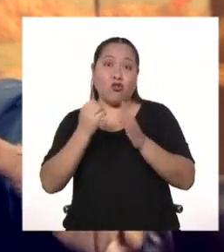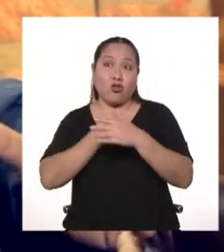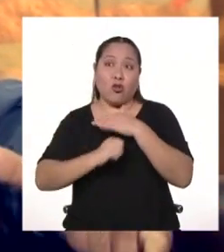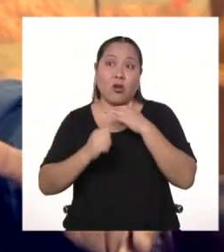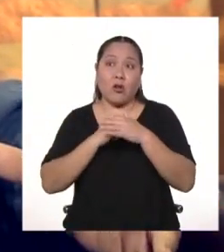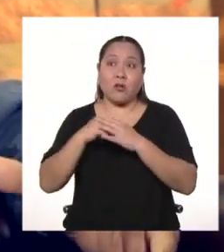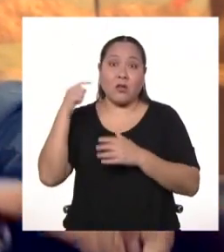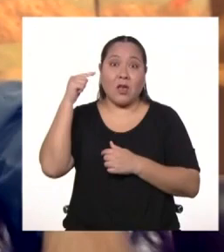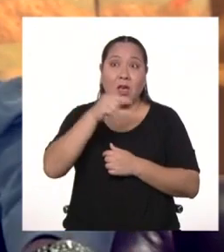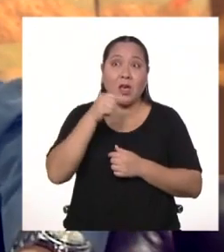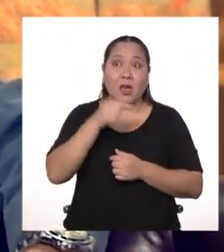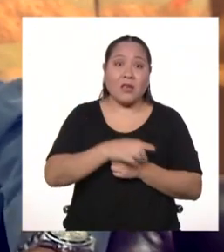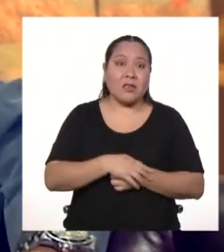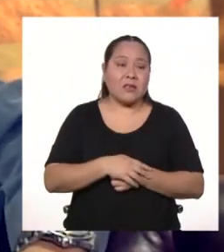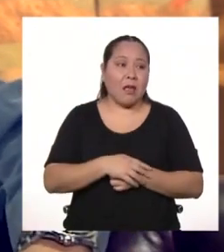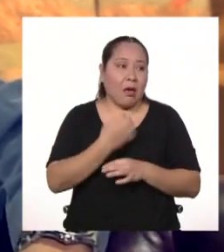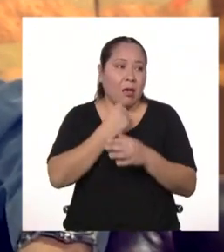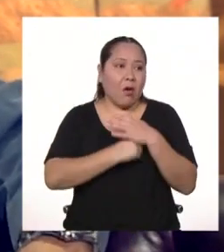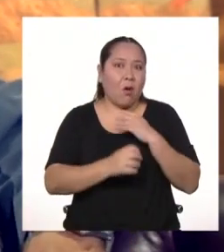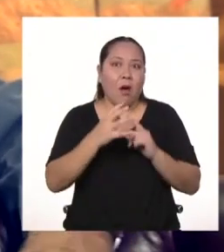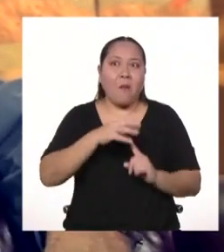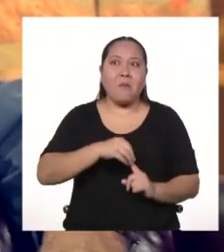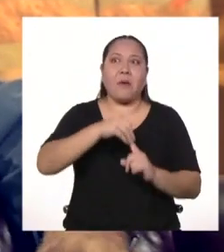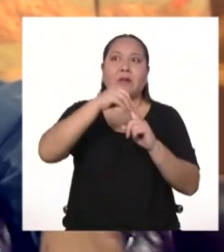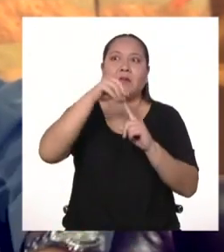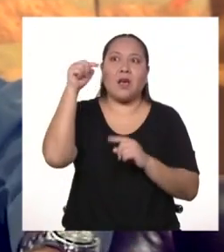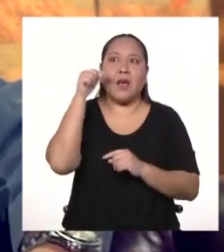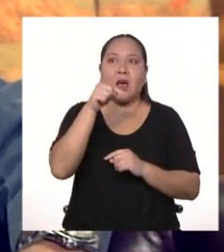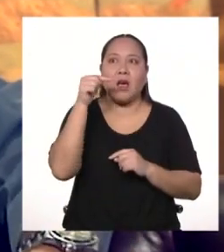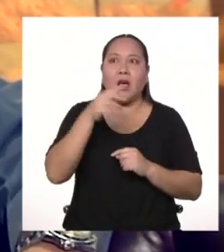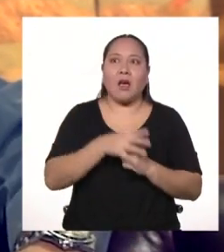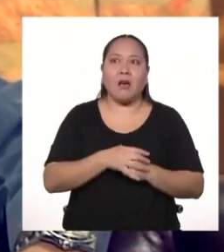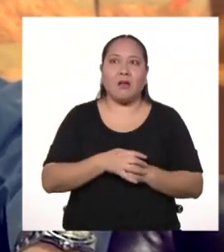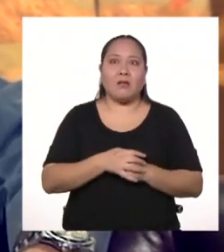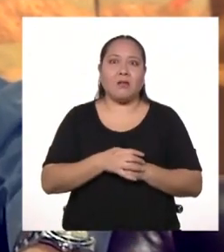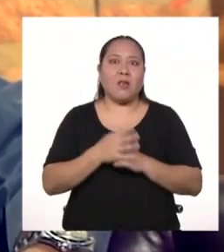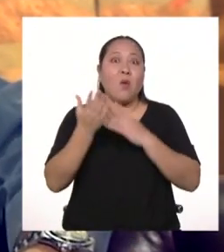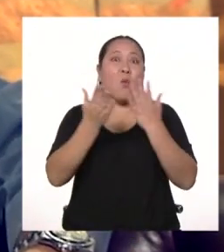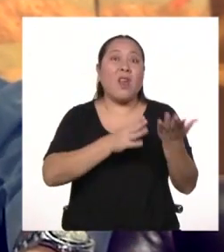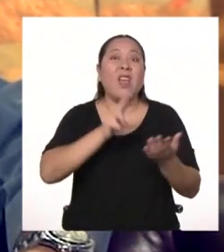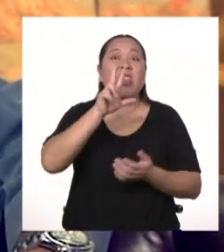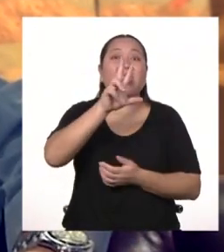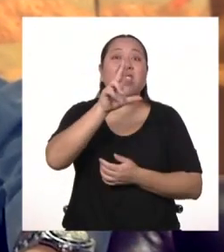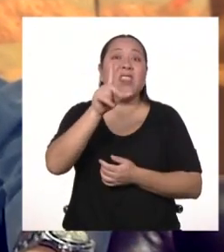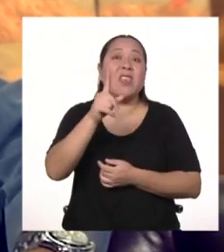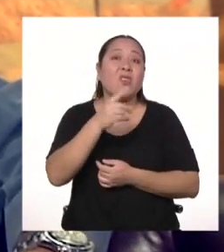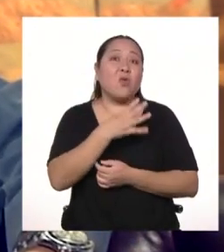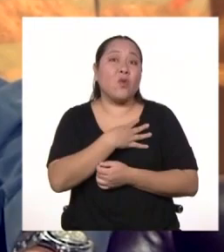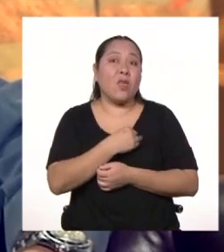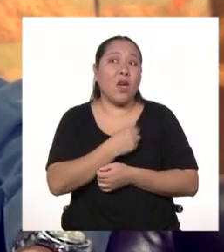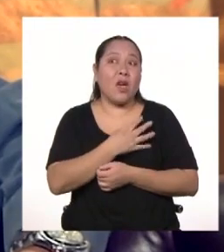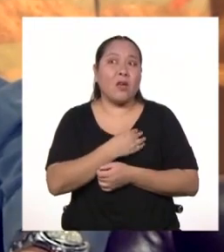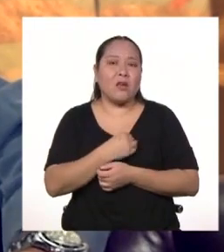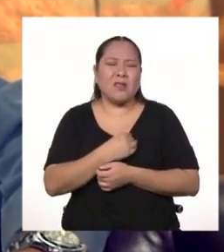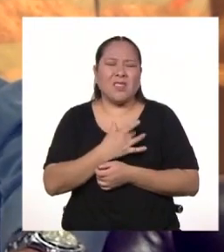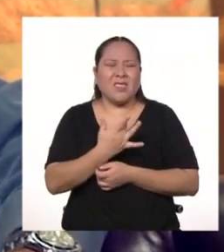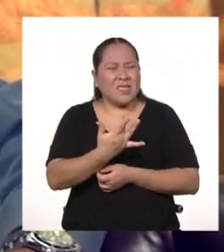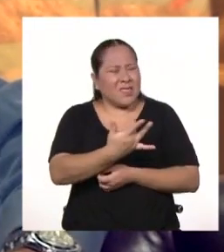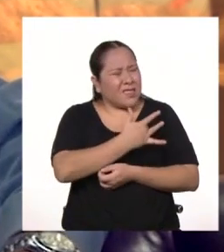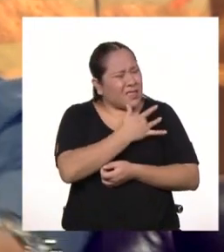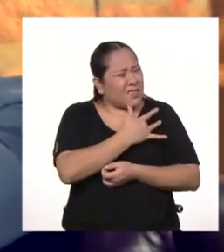este hijo tan especial, pues sí que se le muere de 31 años. Fue una cosa